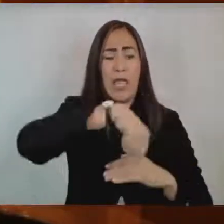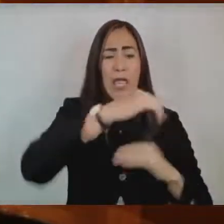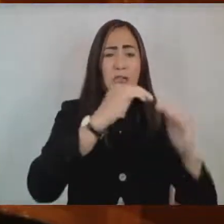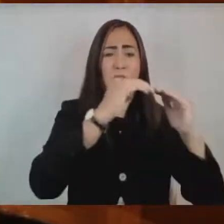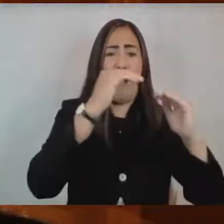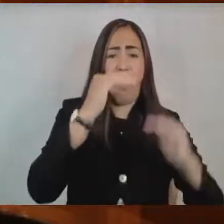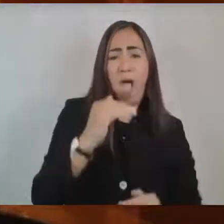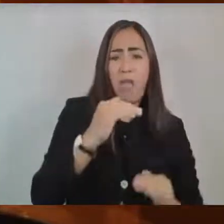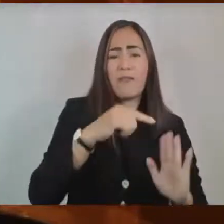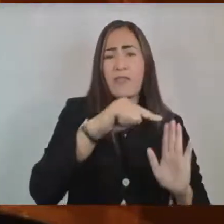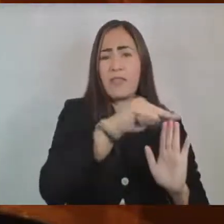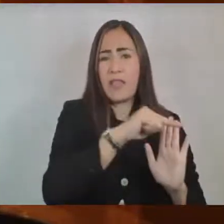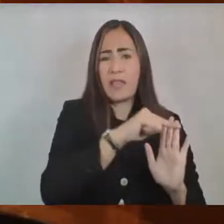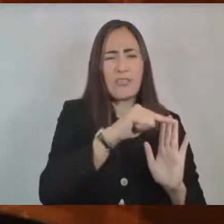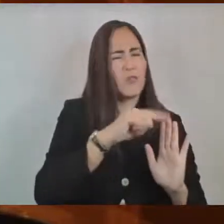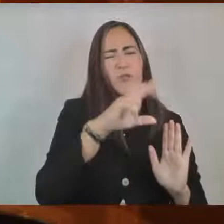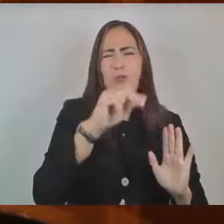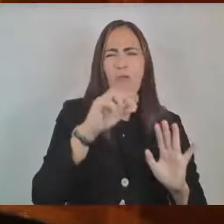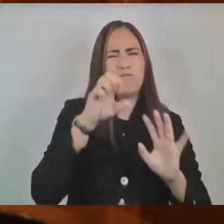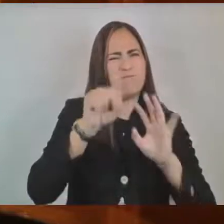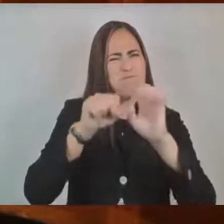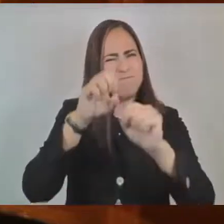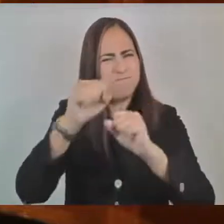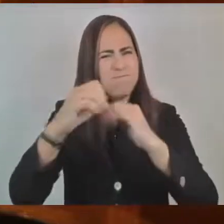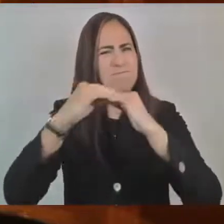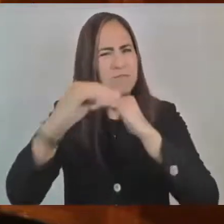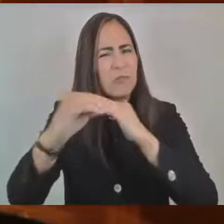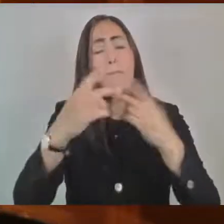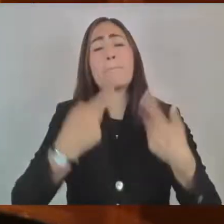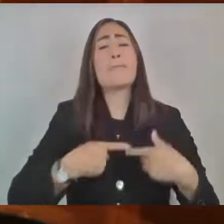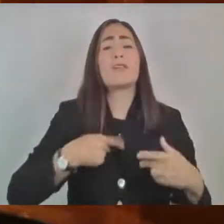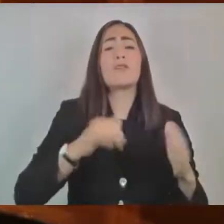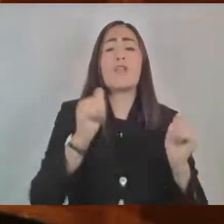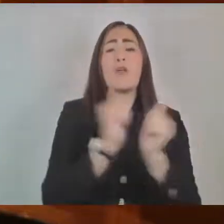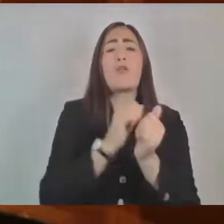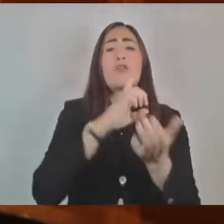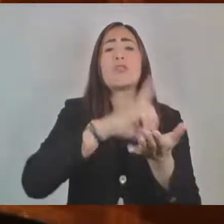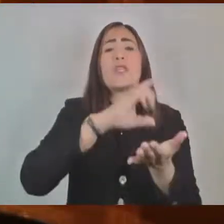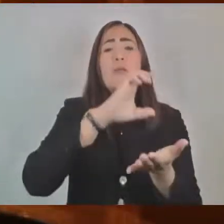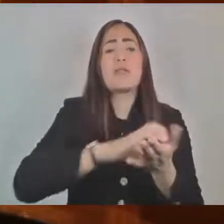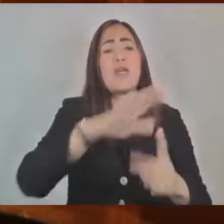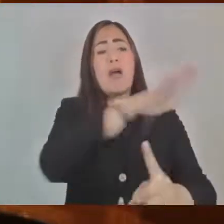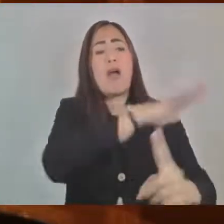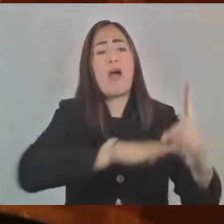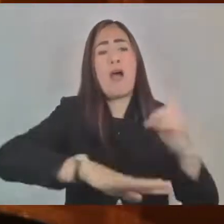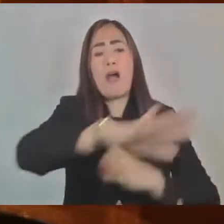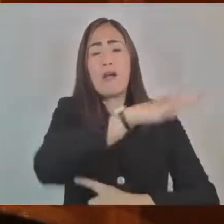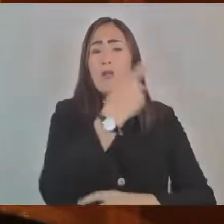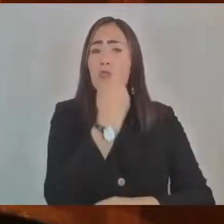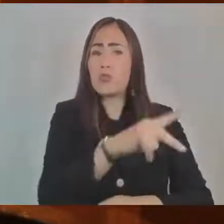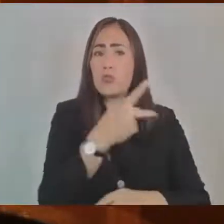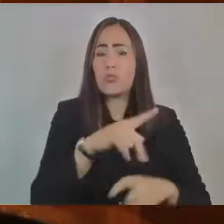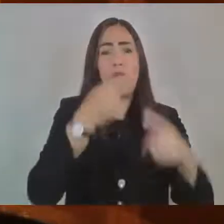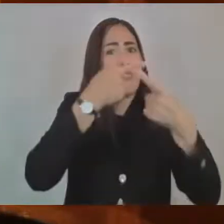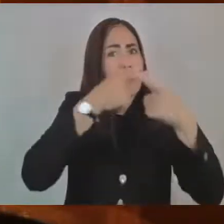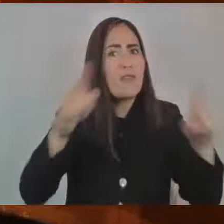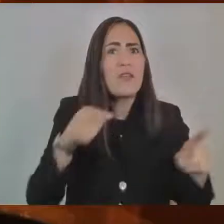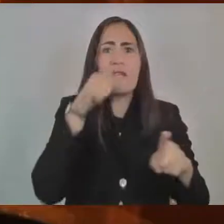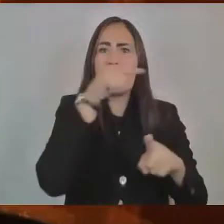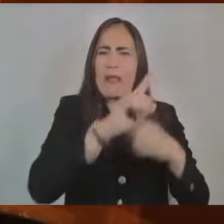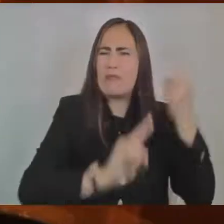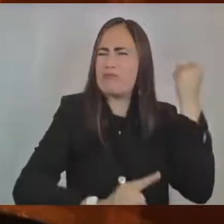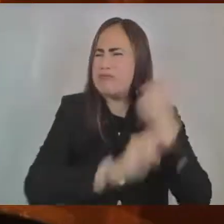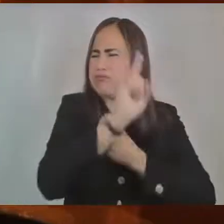desventajas socioeconómicas, puesto que el contexto de la persona con discapacidad es diferente y enfrenta